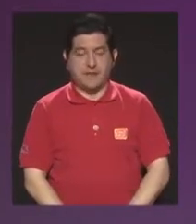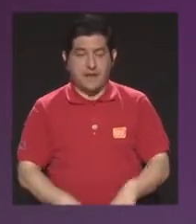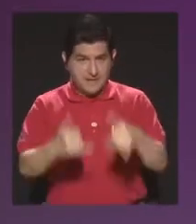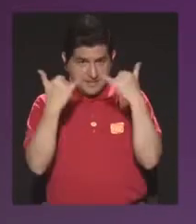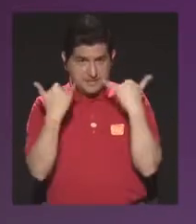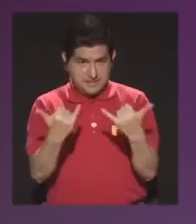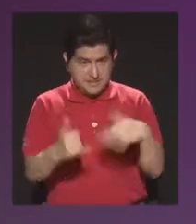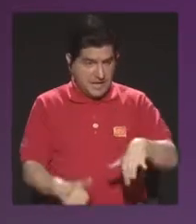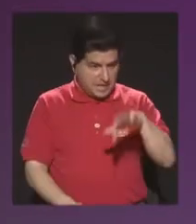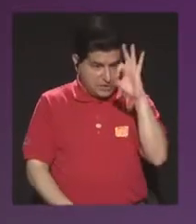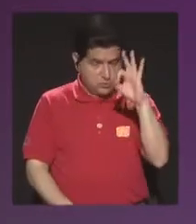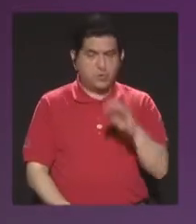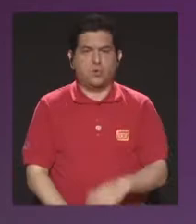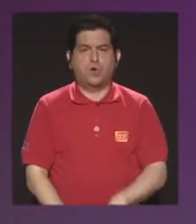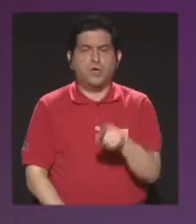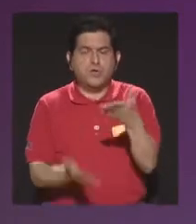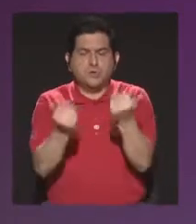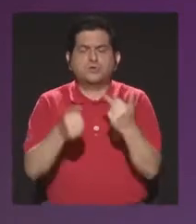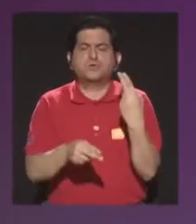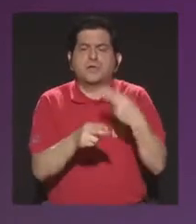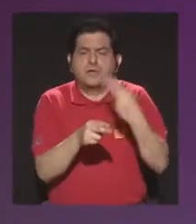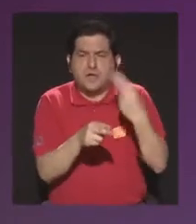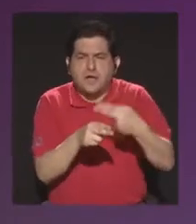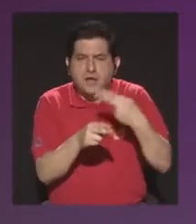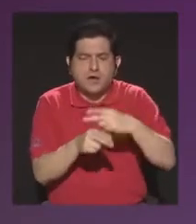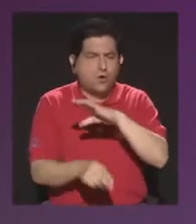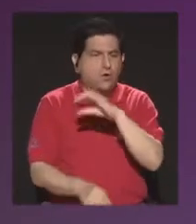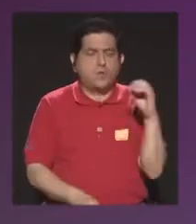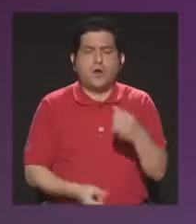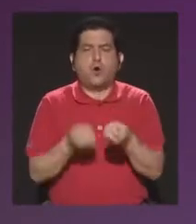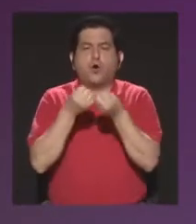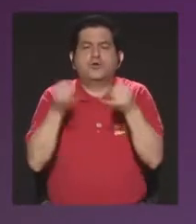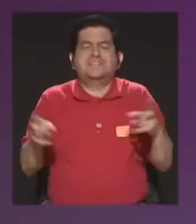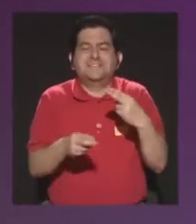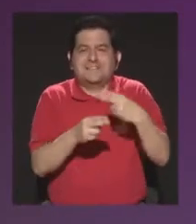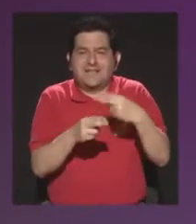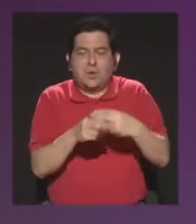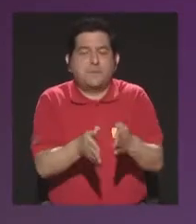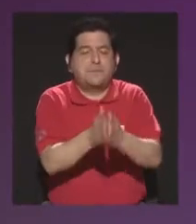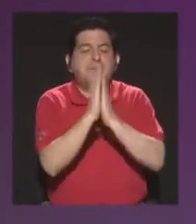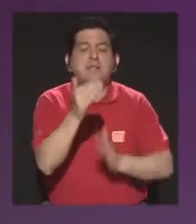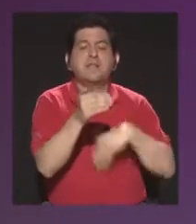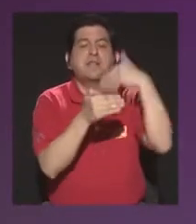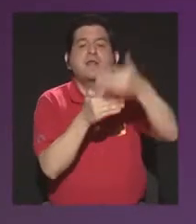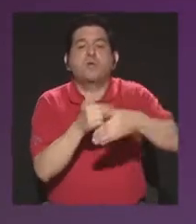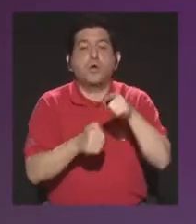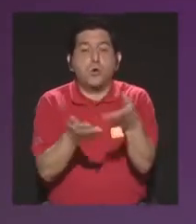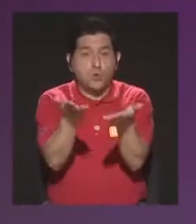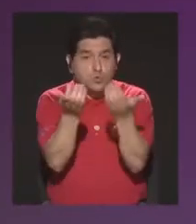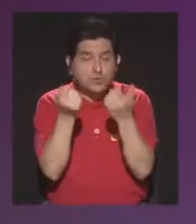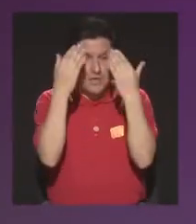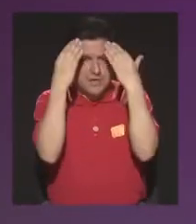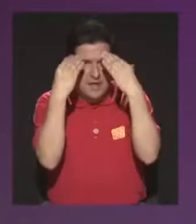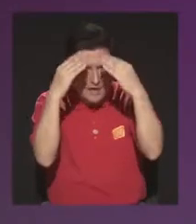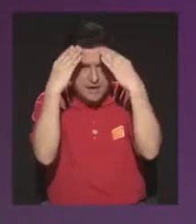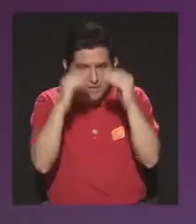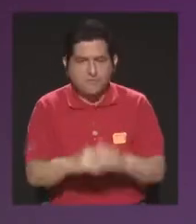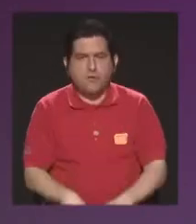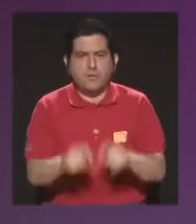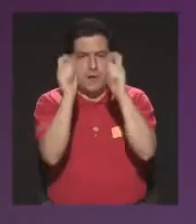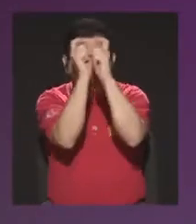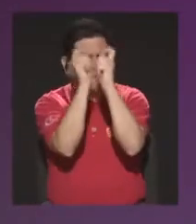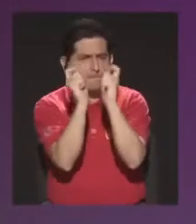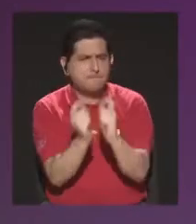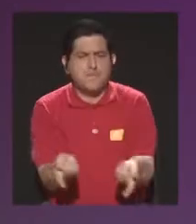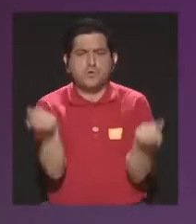vez que ya escoges, por ejemplo, si quieres dar tu nombre o si quieres nada más hacerlo anónimo, te va a pedir entonces que si quieres puedes hacer un reporte, es más detallado